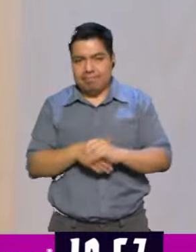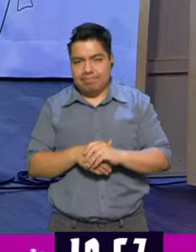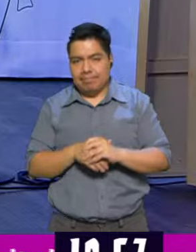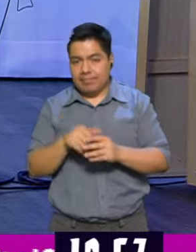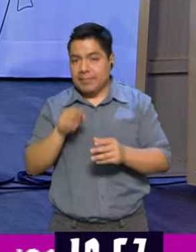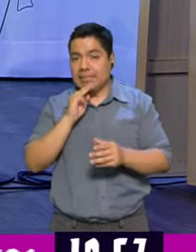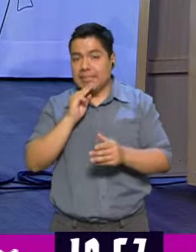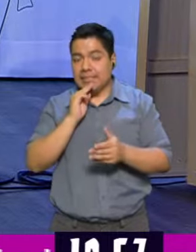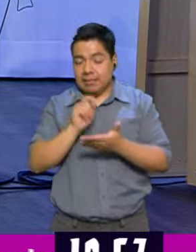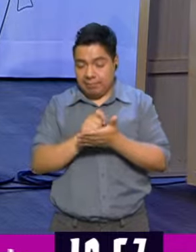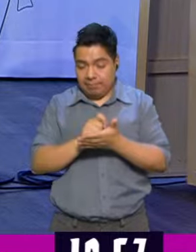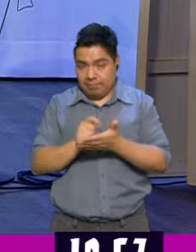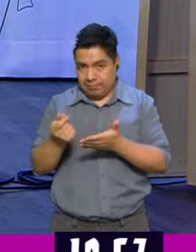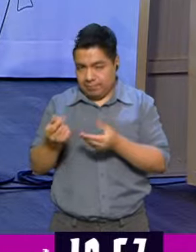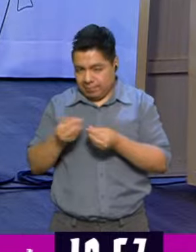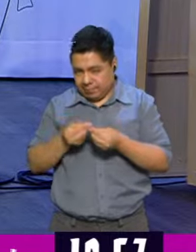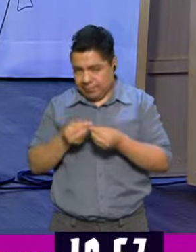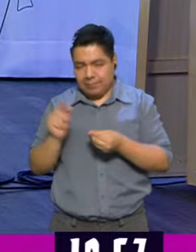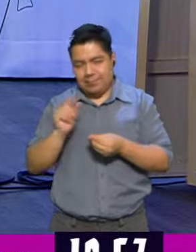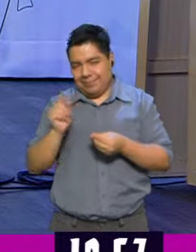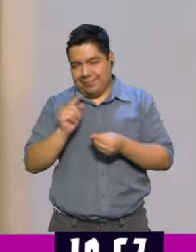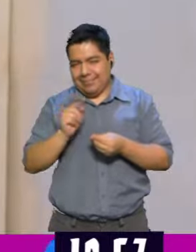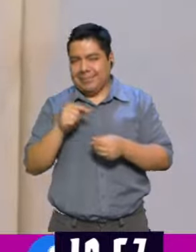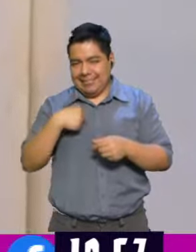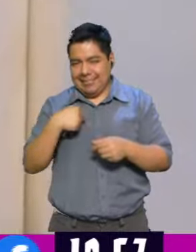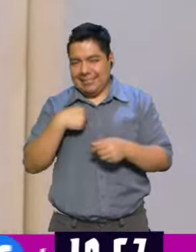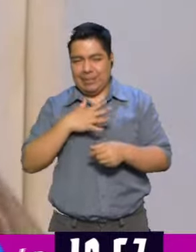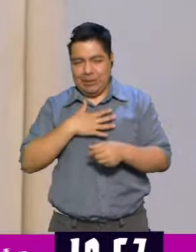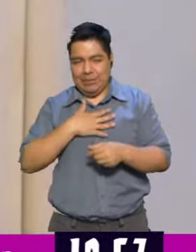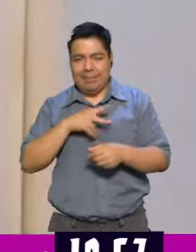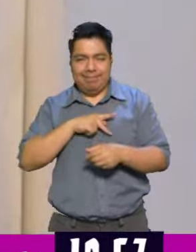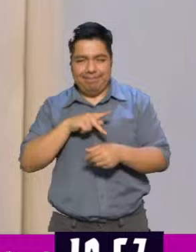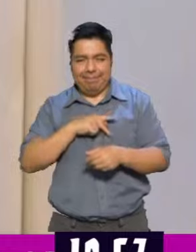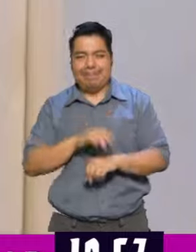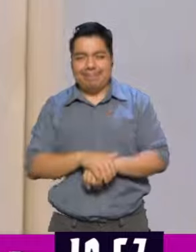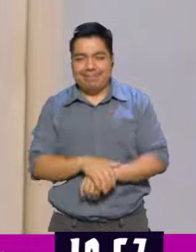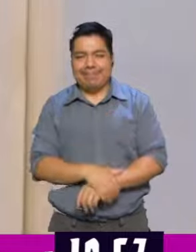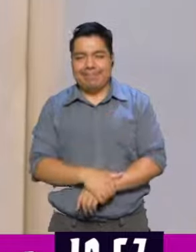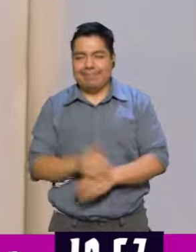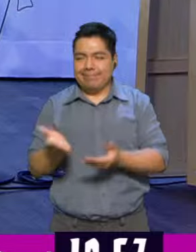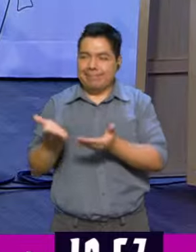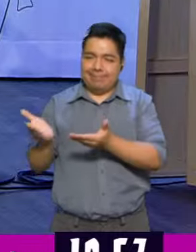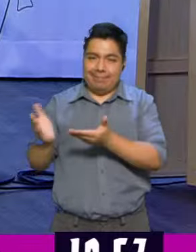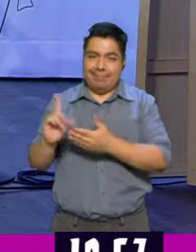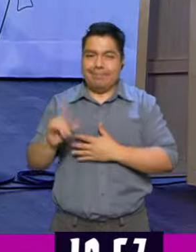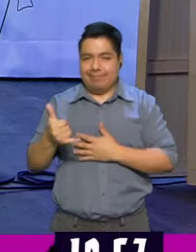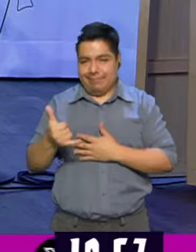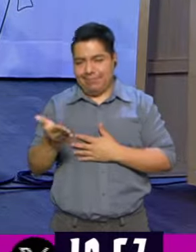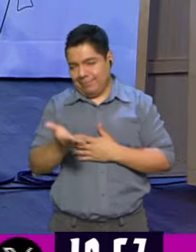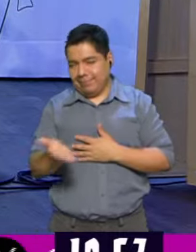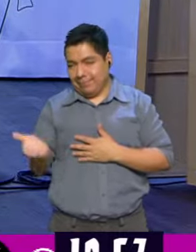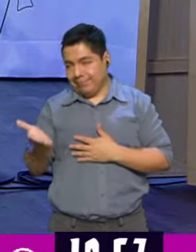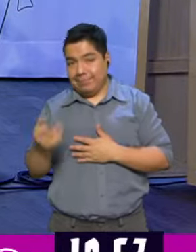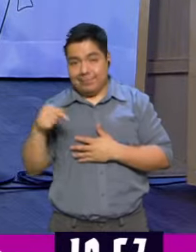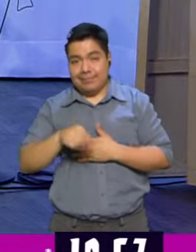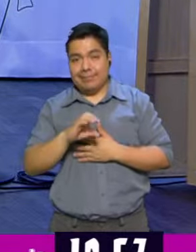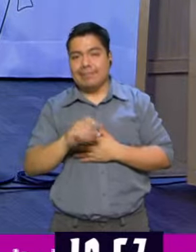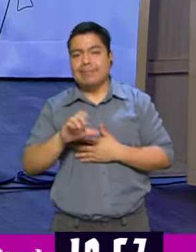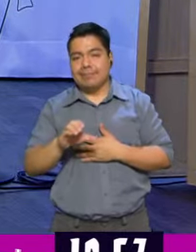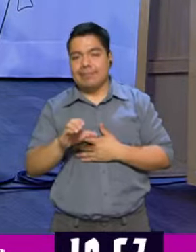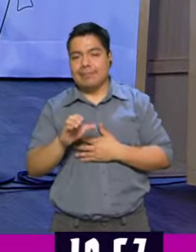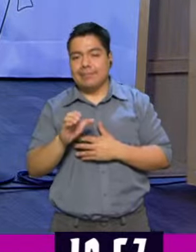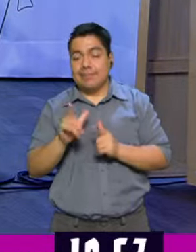tu mamá, te pasó él. Esa no. Esa no salió de ahí, no salió de ahí. ¡Ey, el capital! ¿Por cuál? Cámara